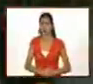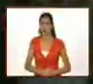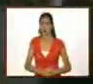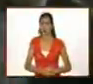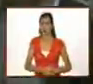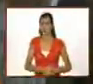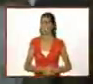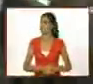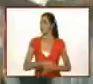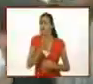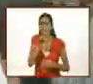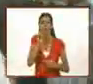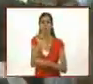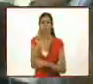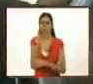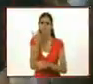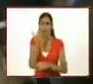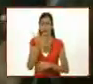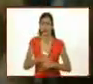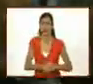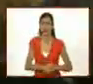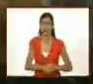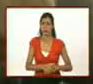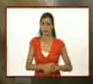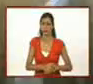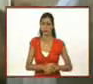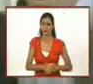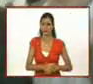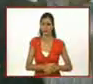insultos? ¿Usted habla de insultos y quería...?